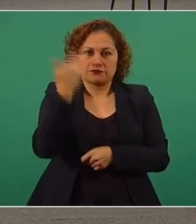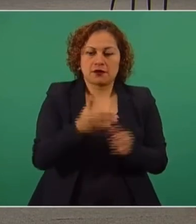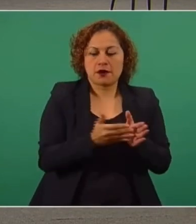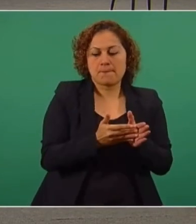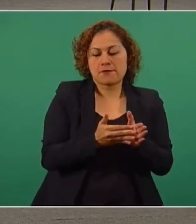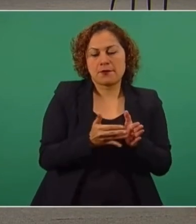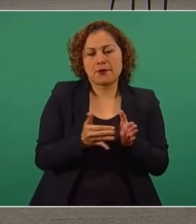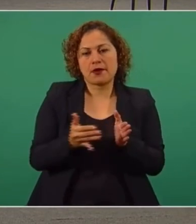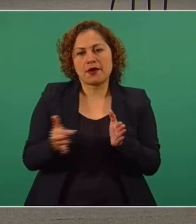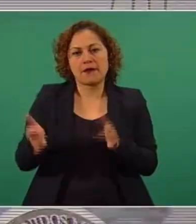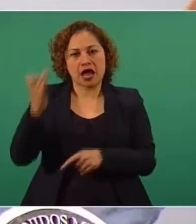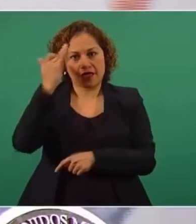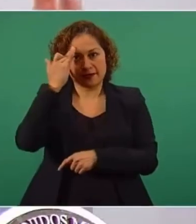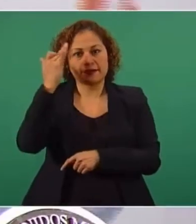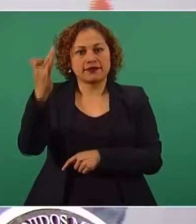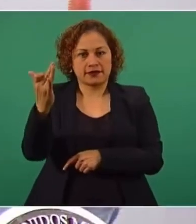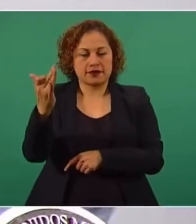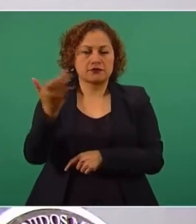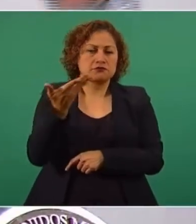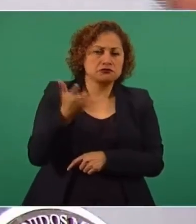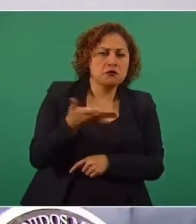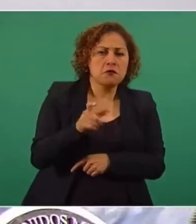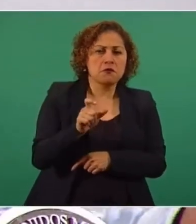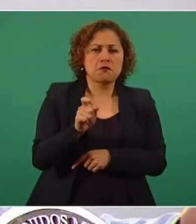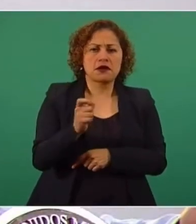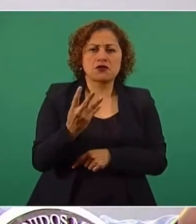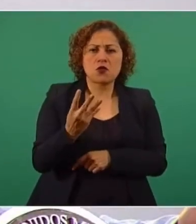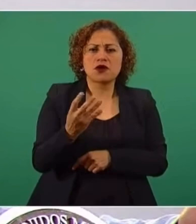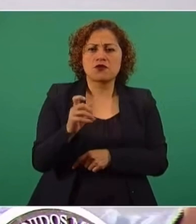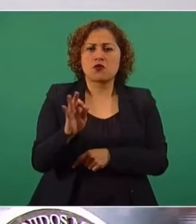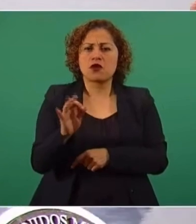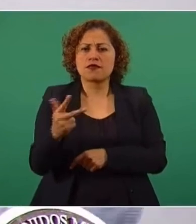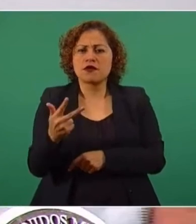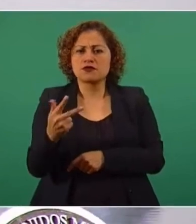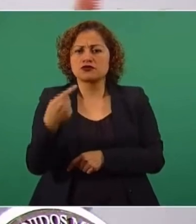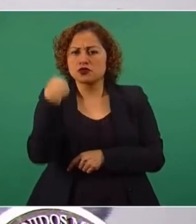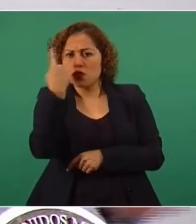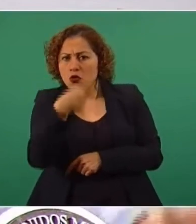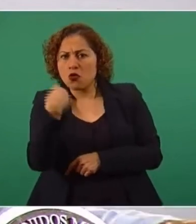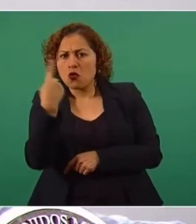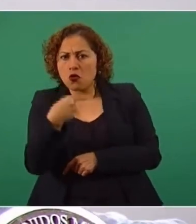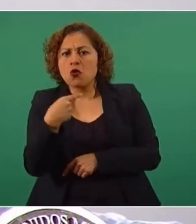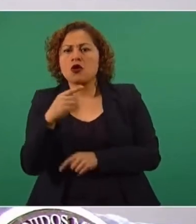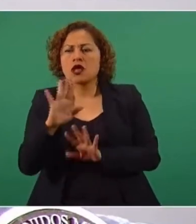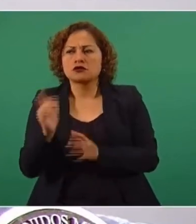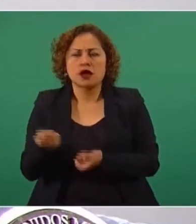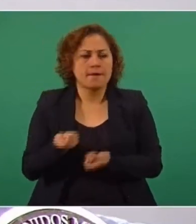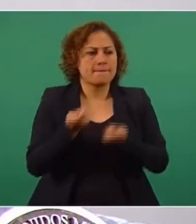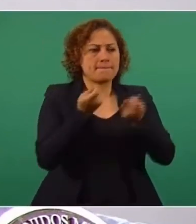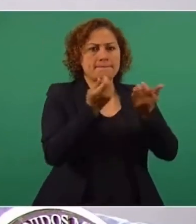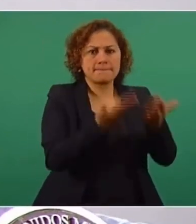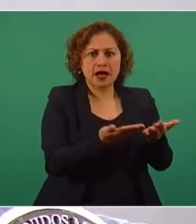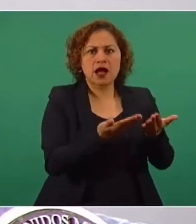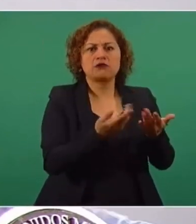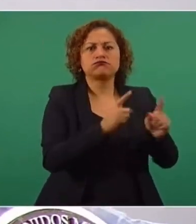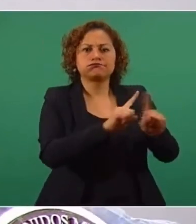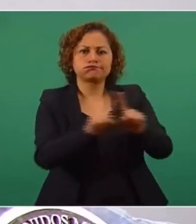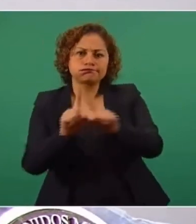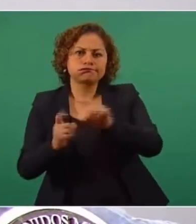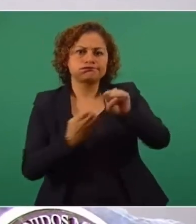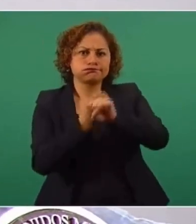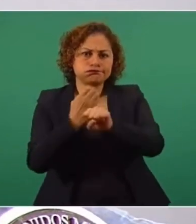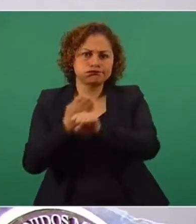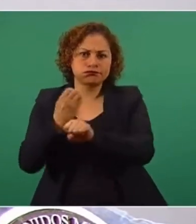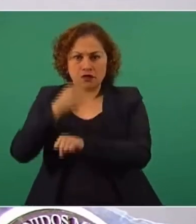su mayoría en 24, 48 horas ya en las entidades federativas, listas para ser aplicadas en los puestos de vacunación.